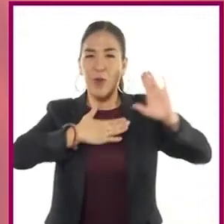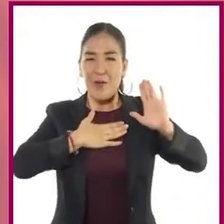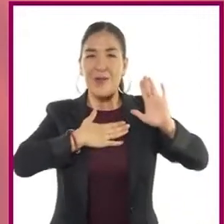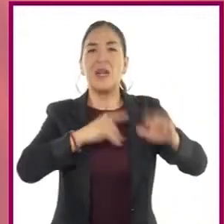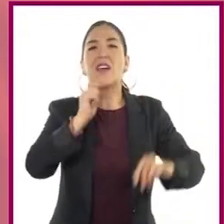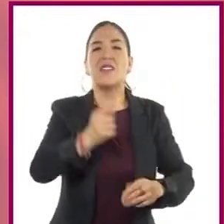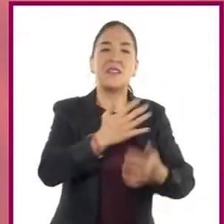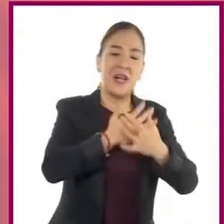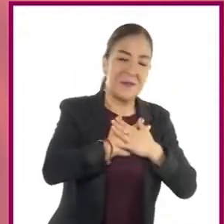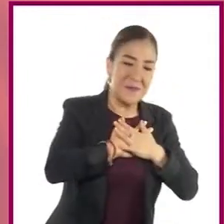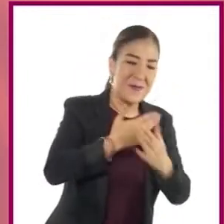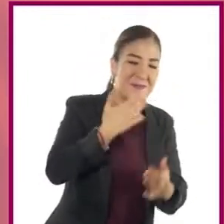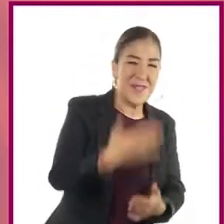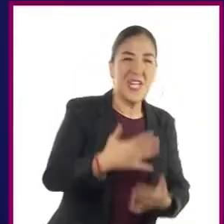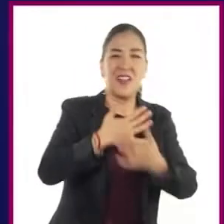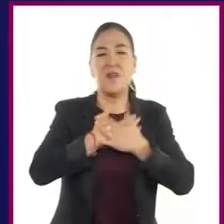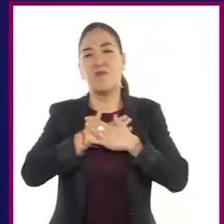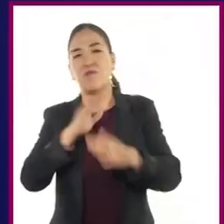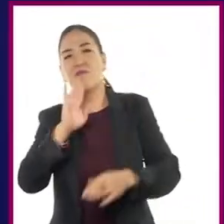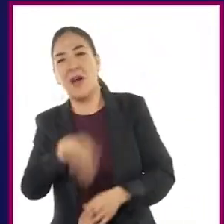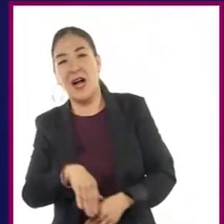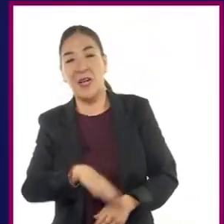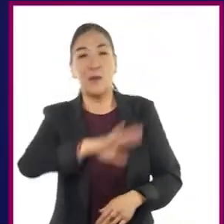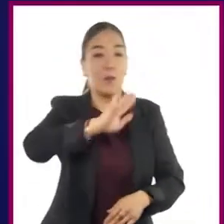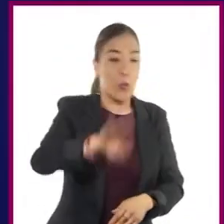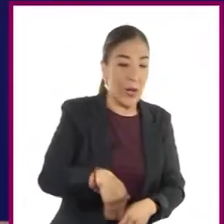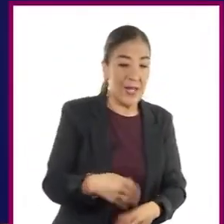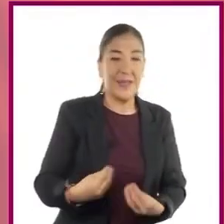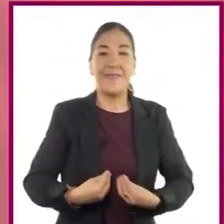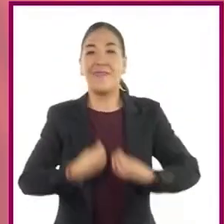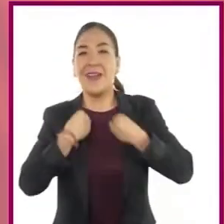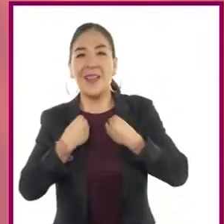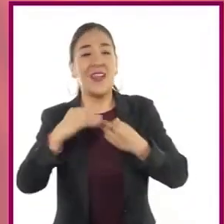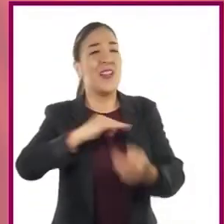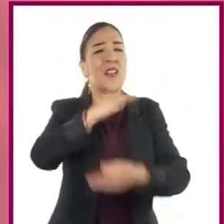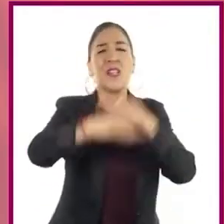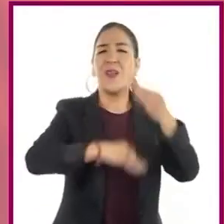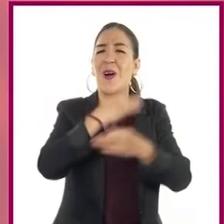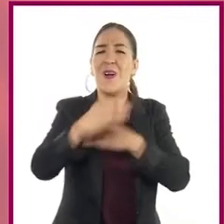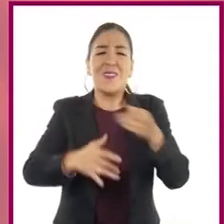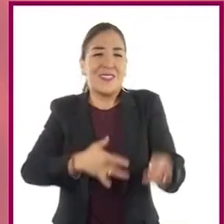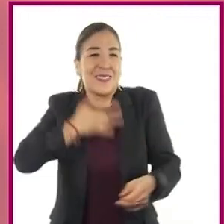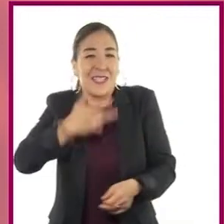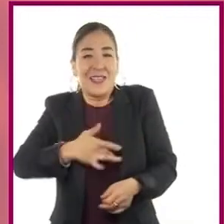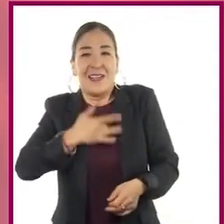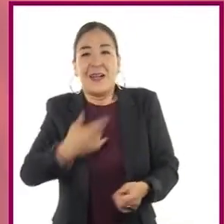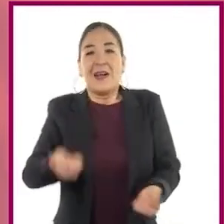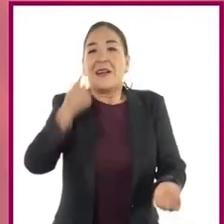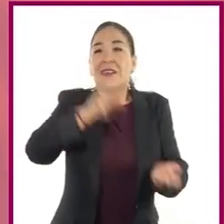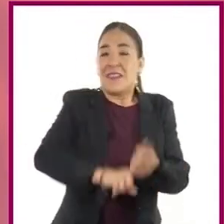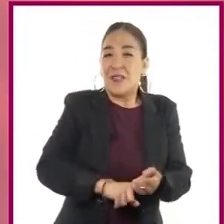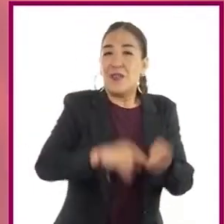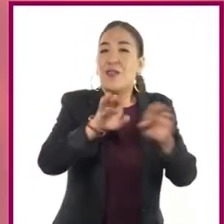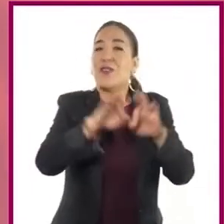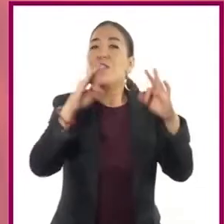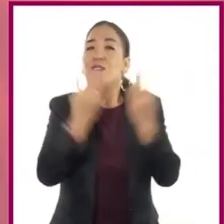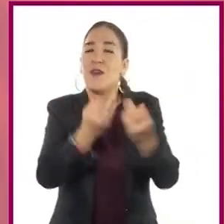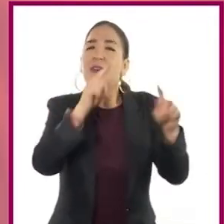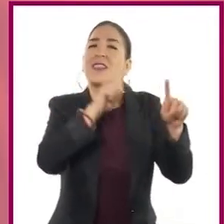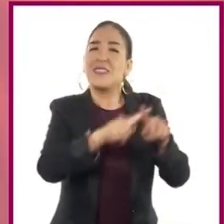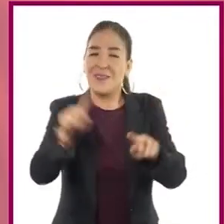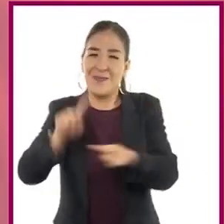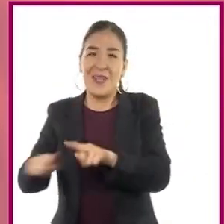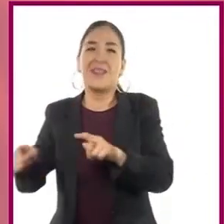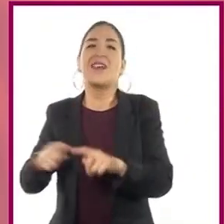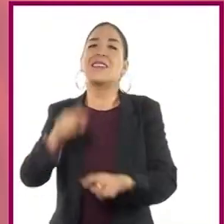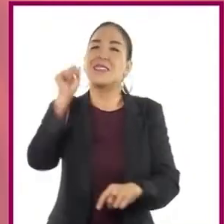el desamor, la vida y la muerte, todas las emociones y sentimientos que de una u otra manera están